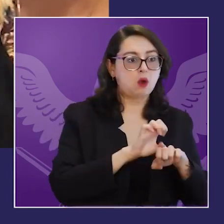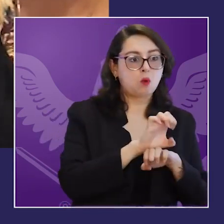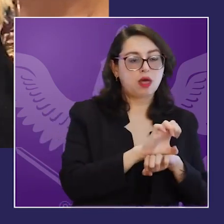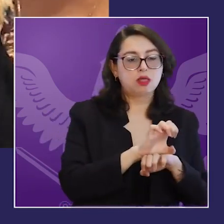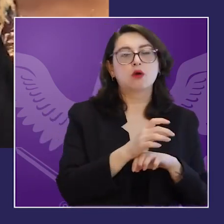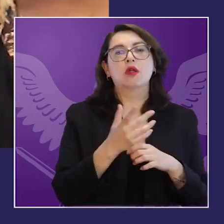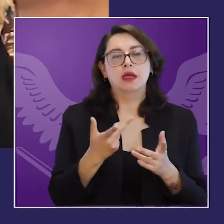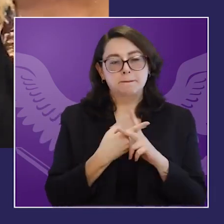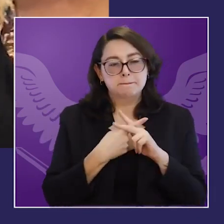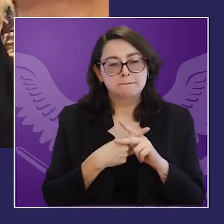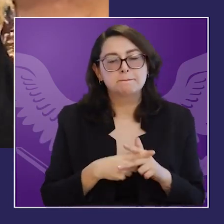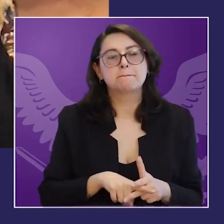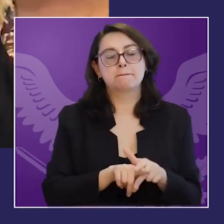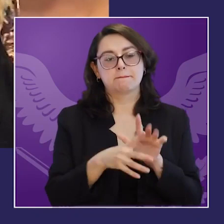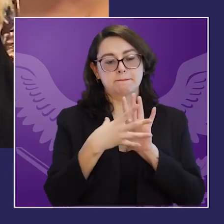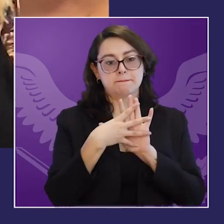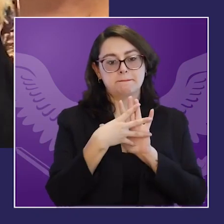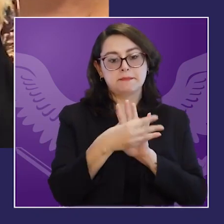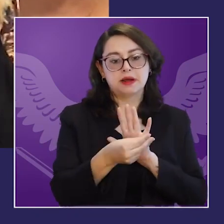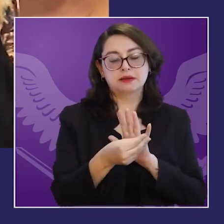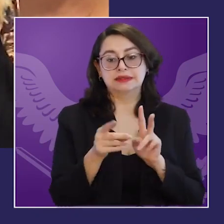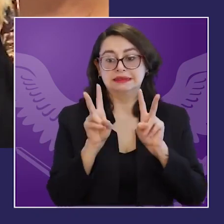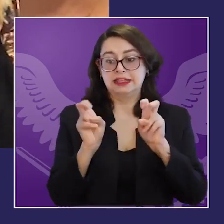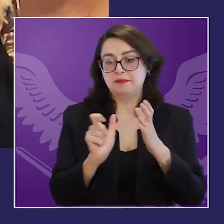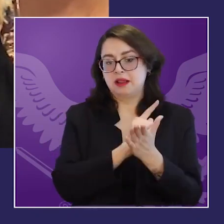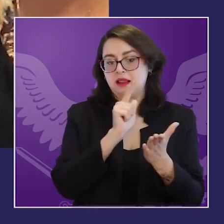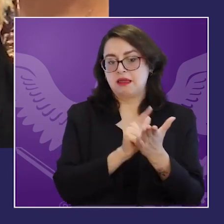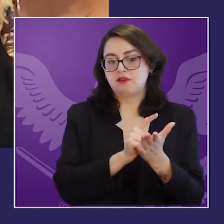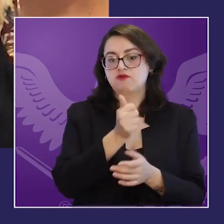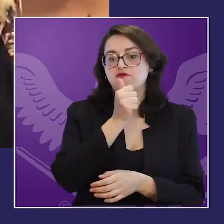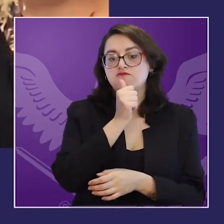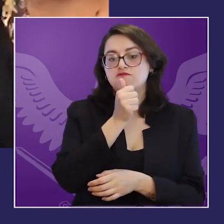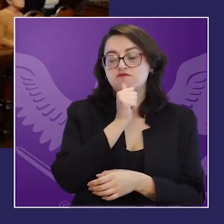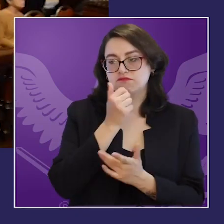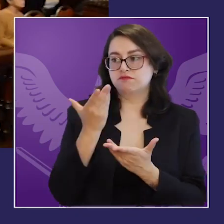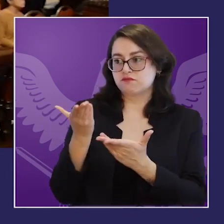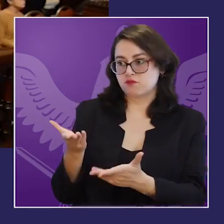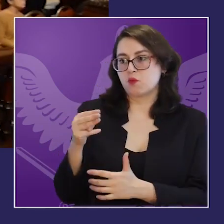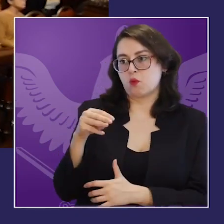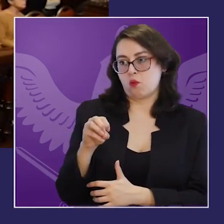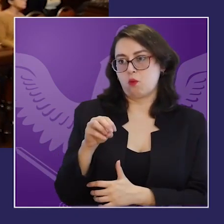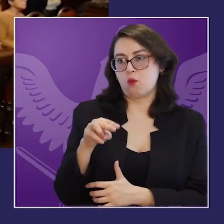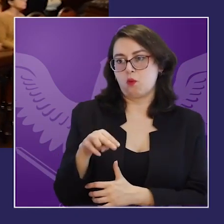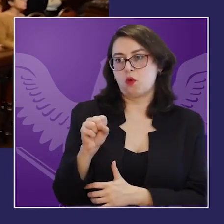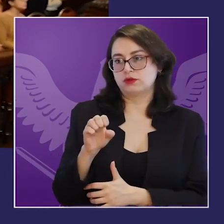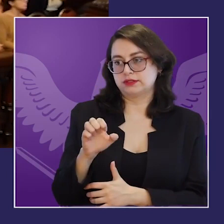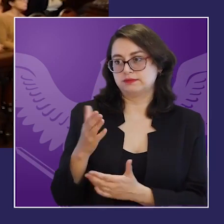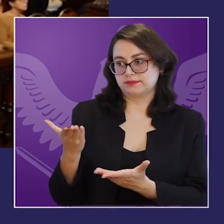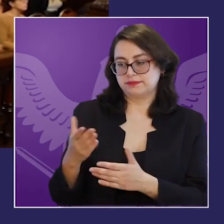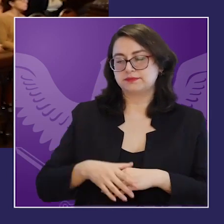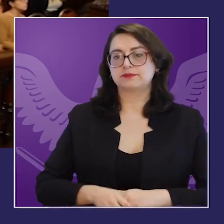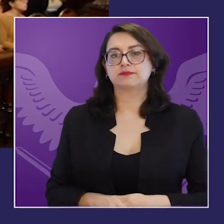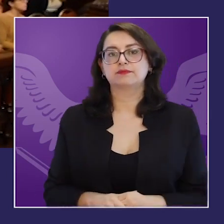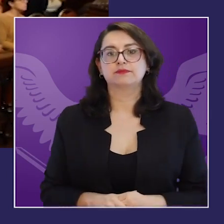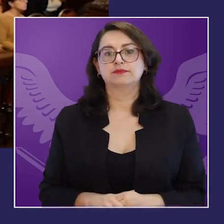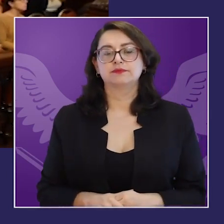legal y tampoco quiero profundizar en el tema porque para eso está aquí Monse. Muchísimas gracias por estar acá. Bueno,